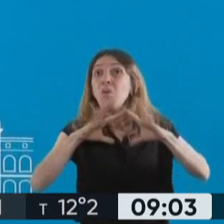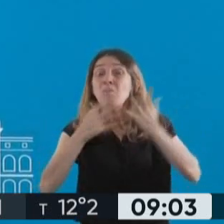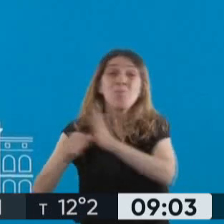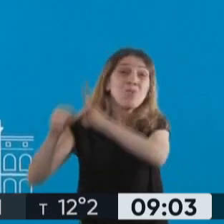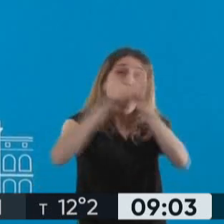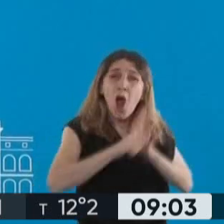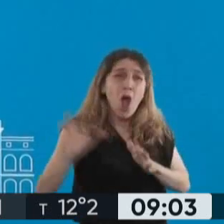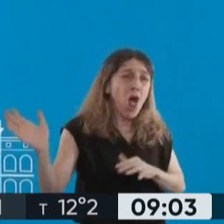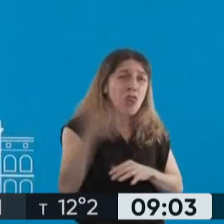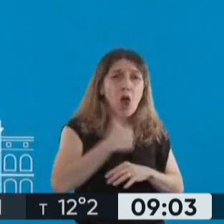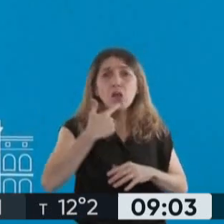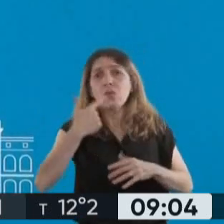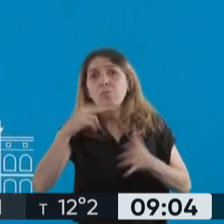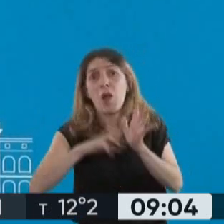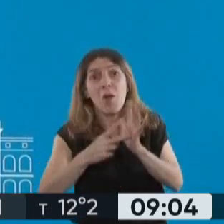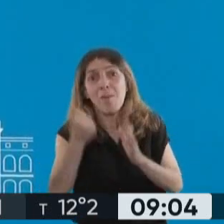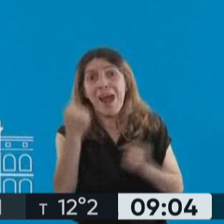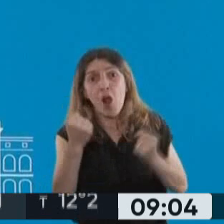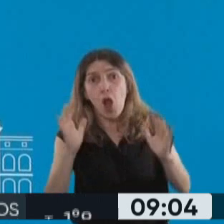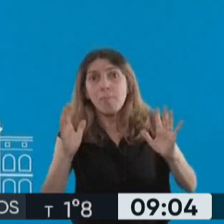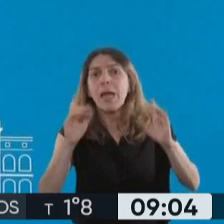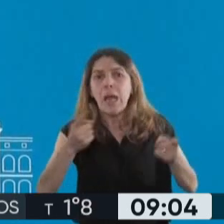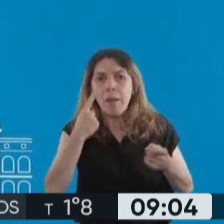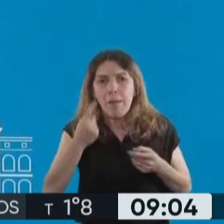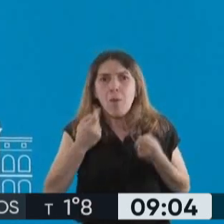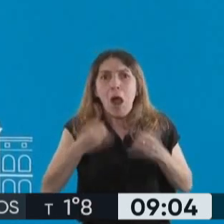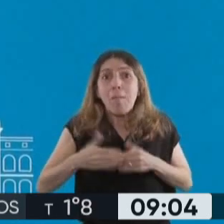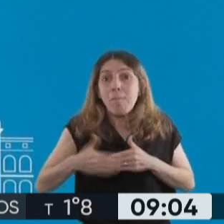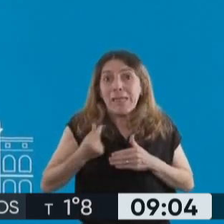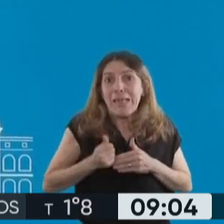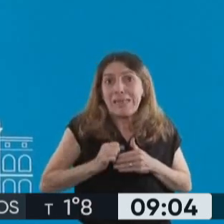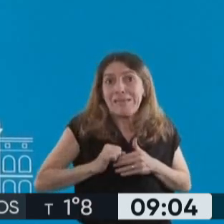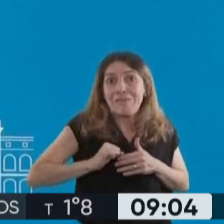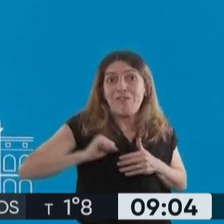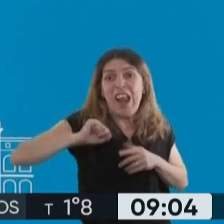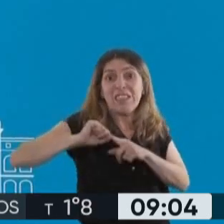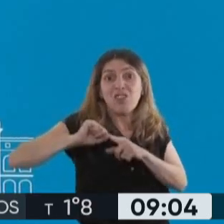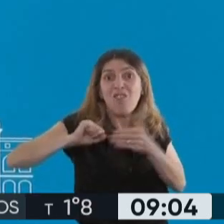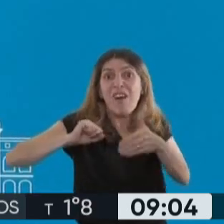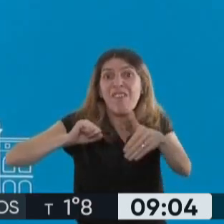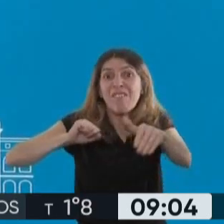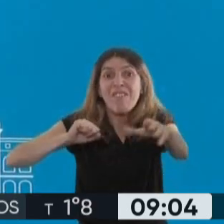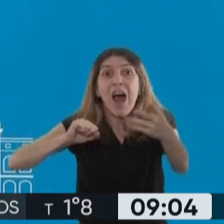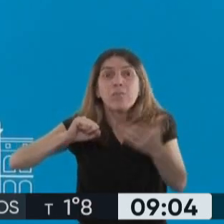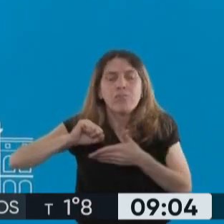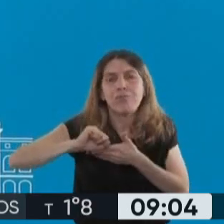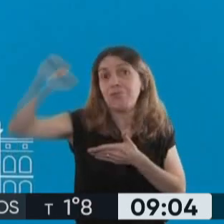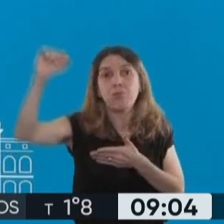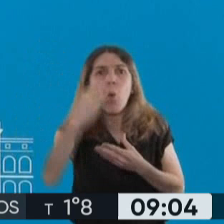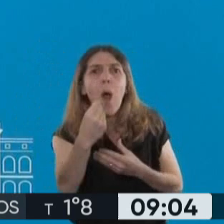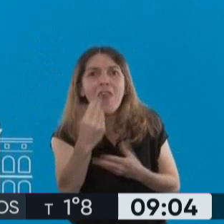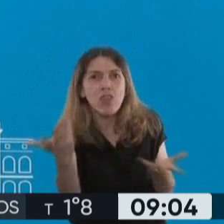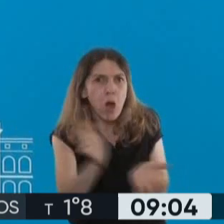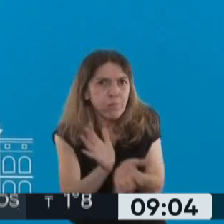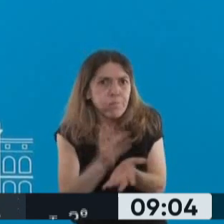este momento donde además estamos viendo lo que comienza, pero no sabemos exactamente en qué va a derivar o cuánto va a subir esta tensión